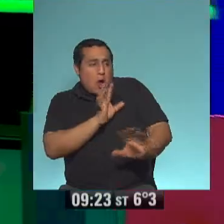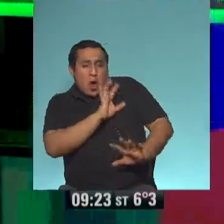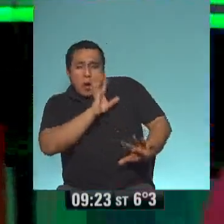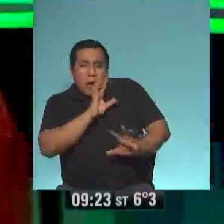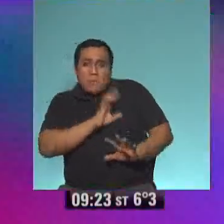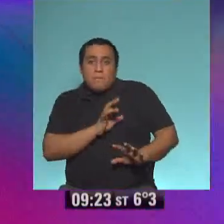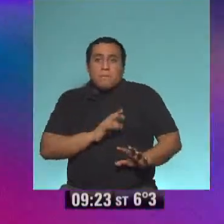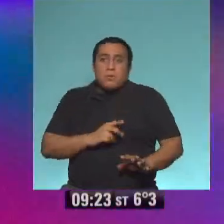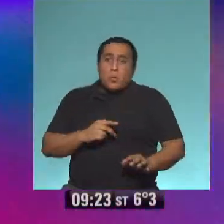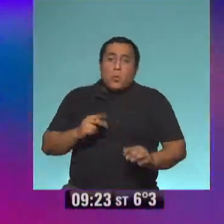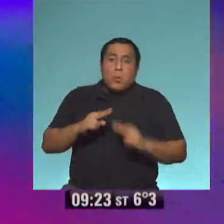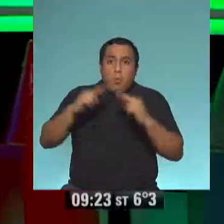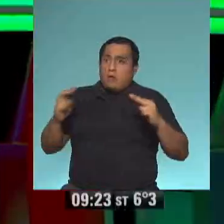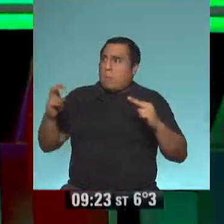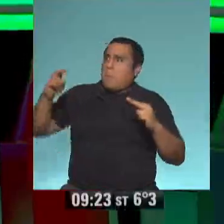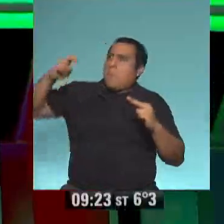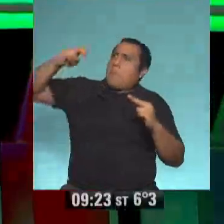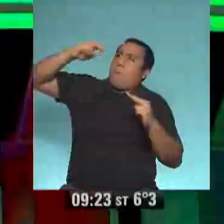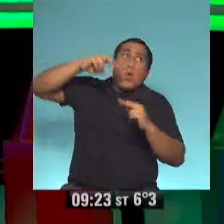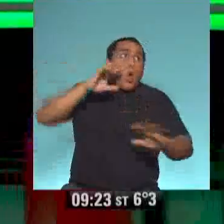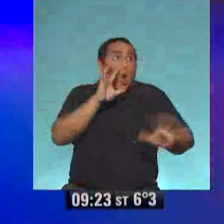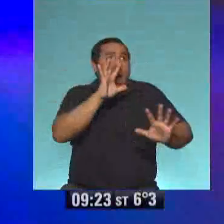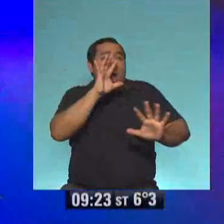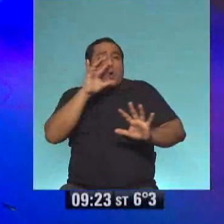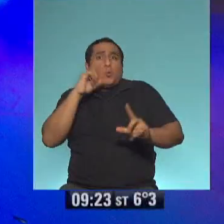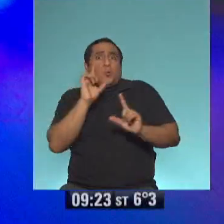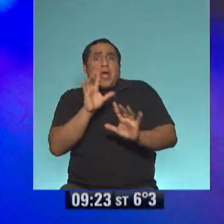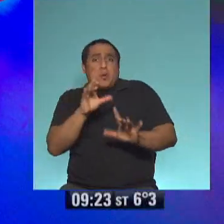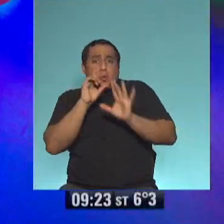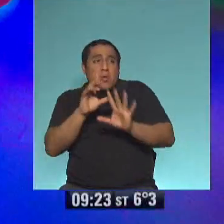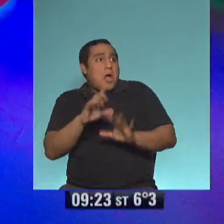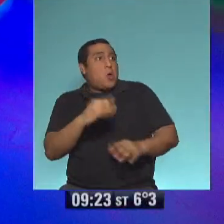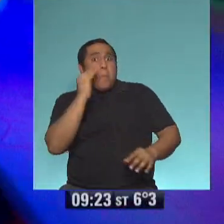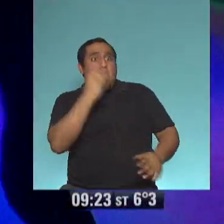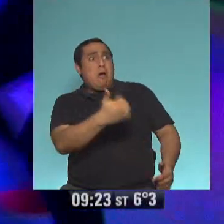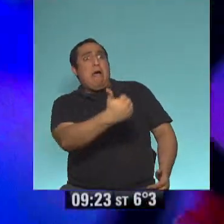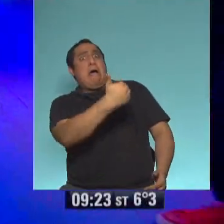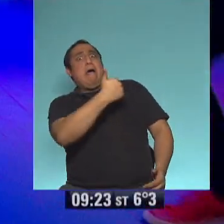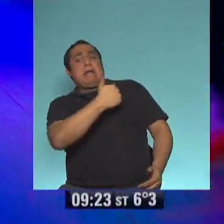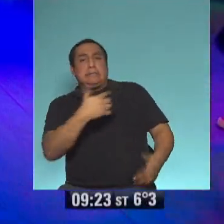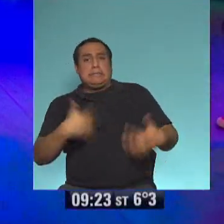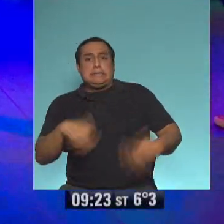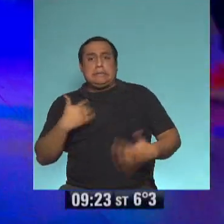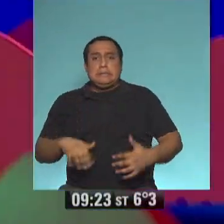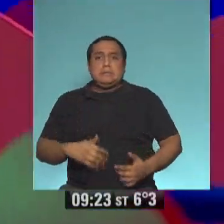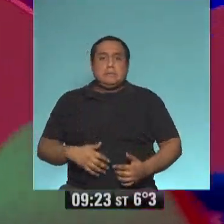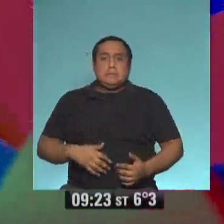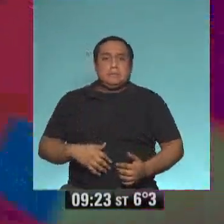salvaje cruza un puente! ¡Ay! ¡No! ¡Cuidado! ¡El mono me persigue! ¡No!